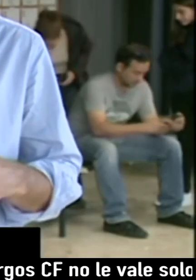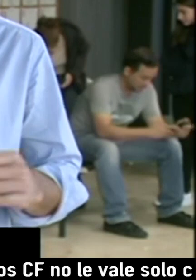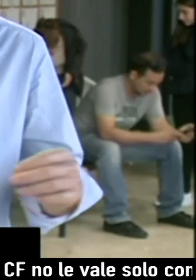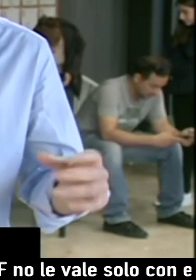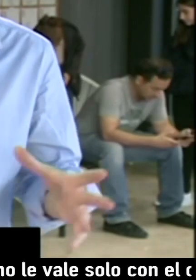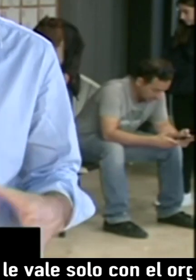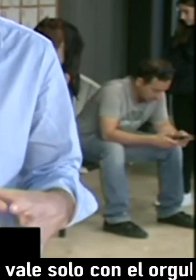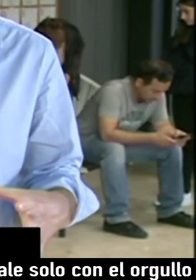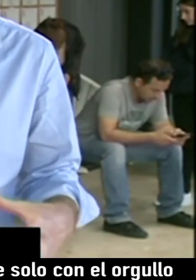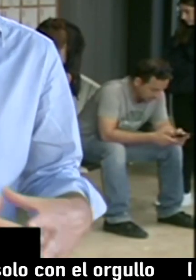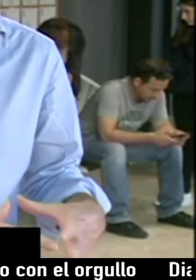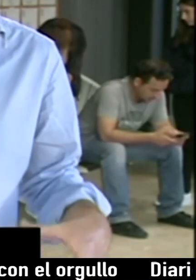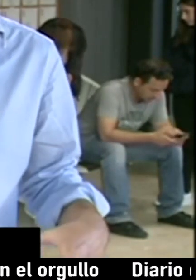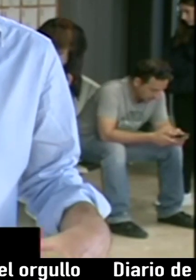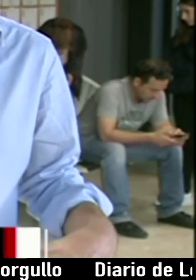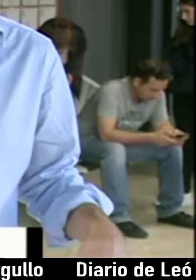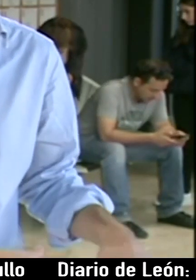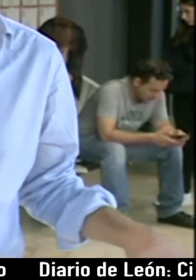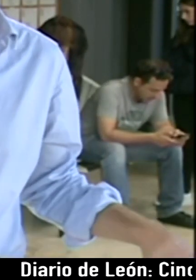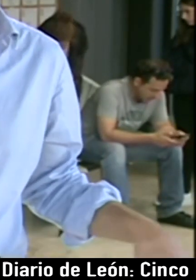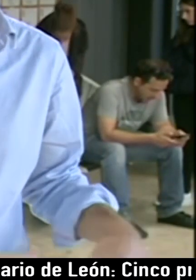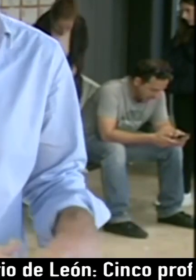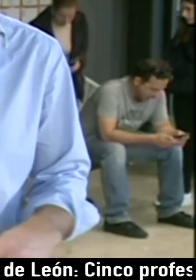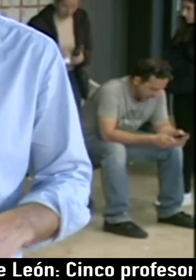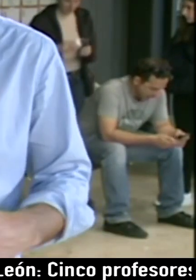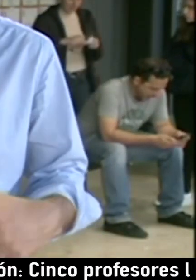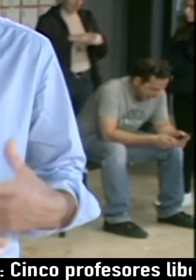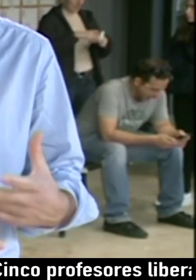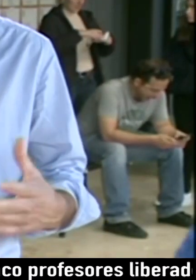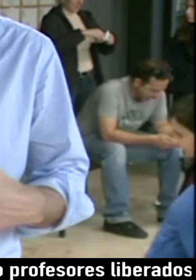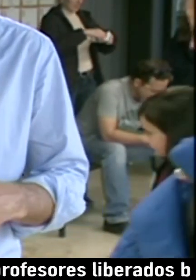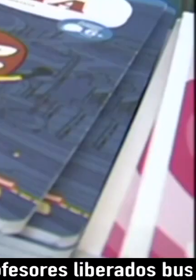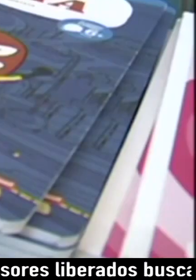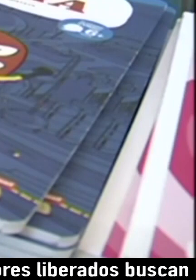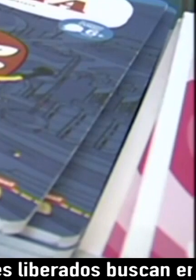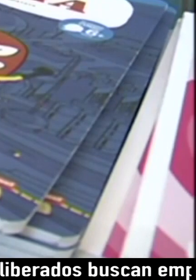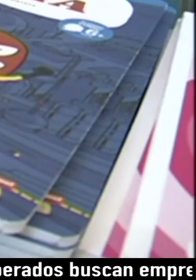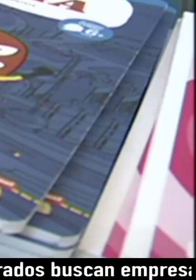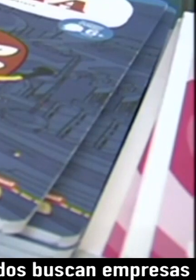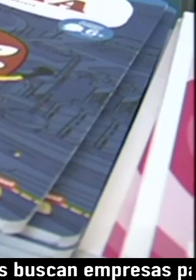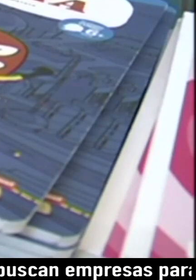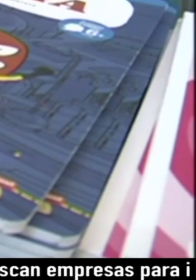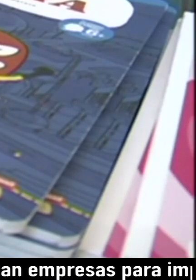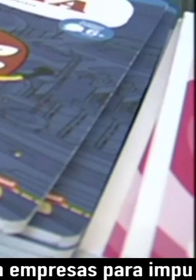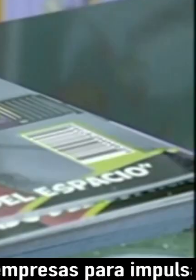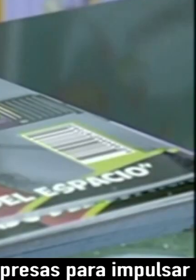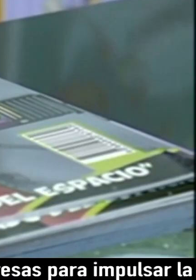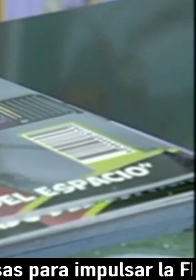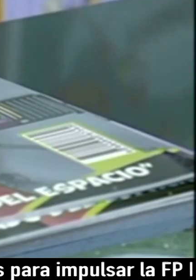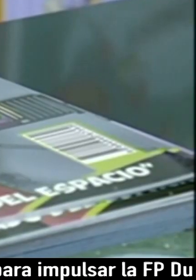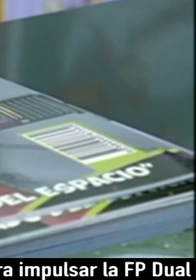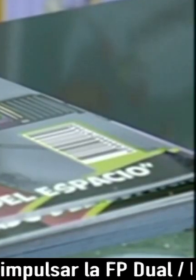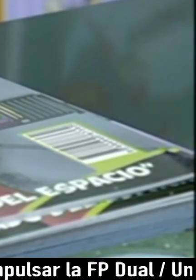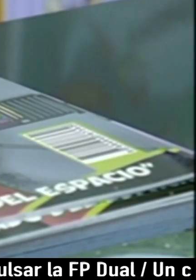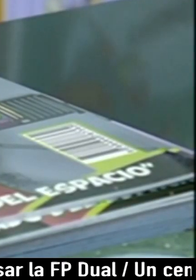y, sin embargo, está en el mundo infantil, pero en los primeros lectores, y esto ha surgido ahora. El cómic en muchas ocasiones atrae a personas